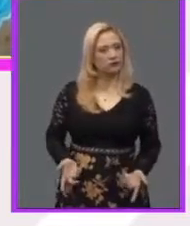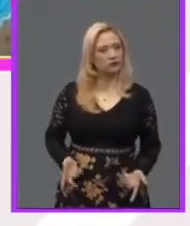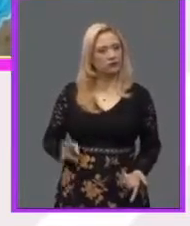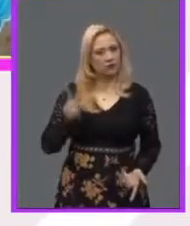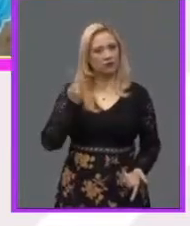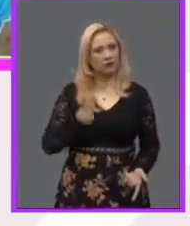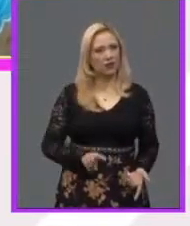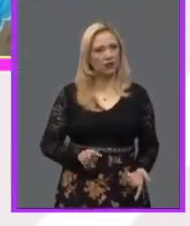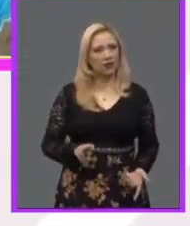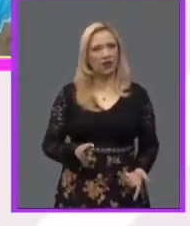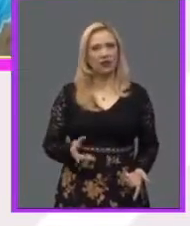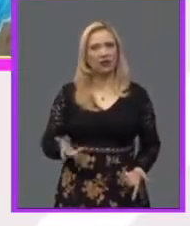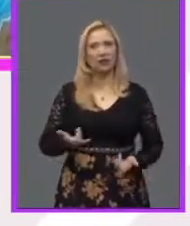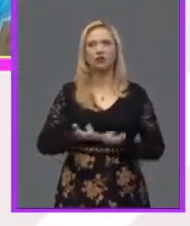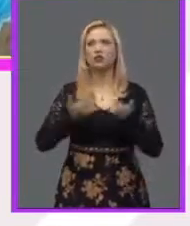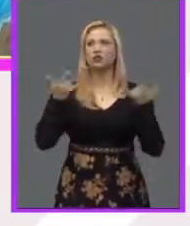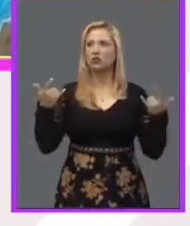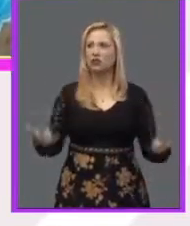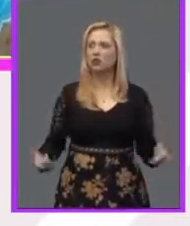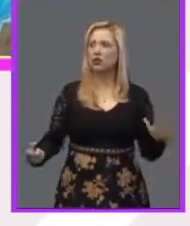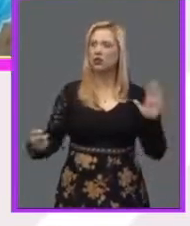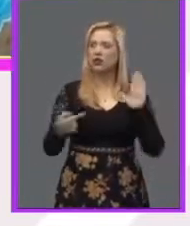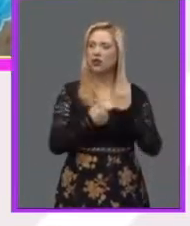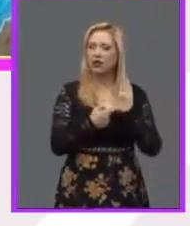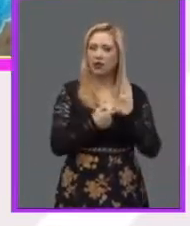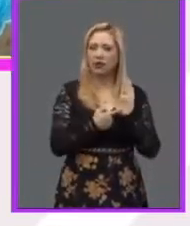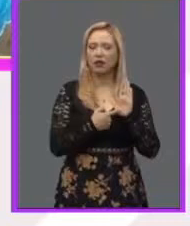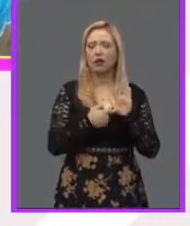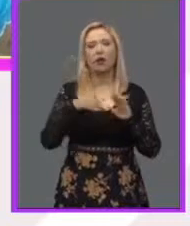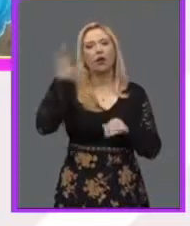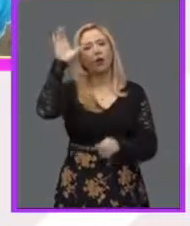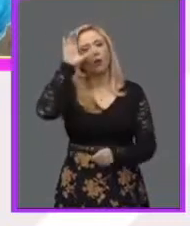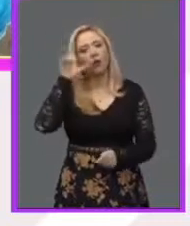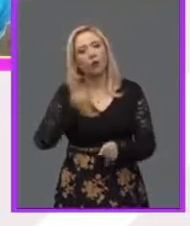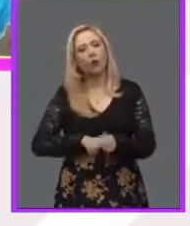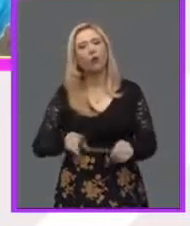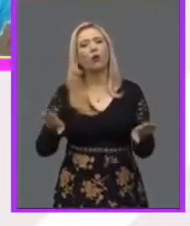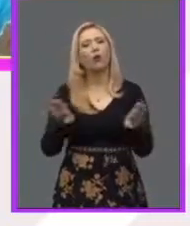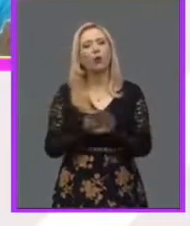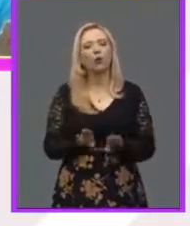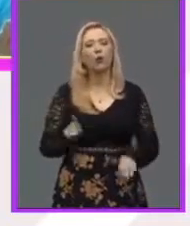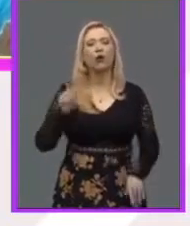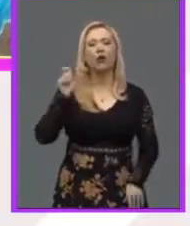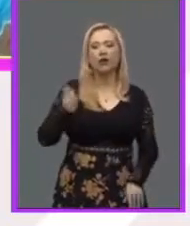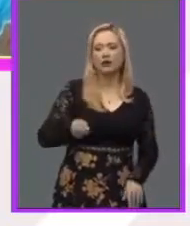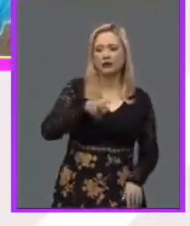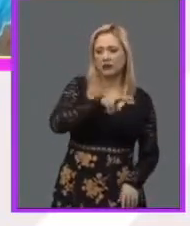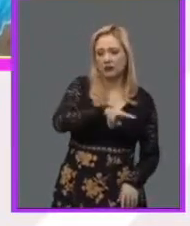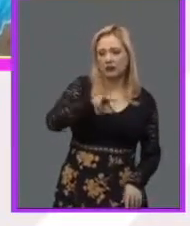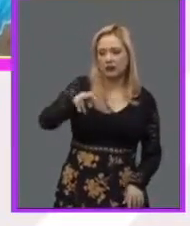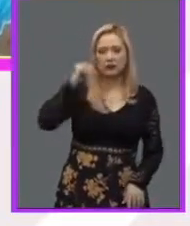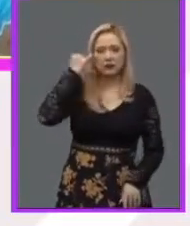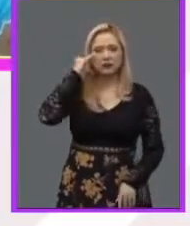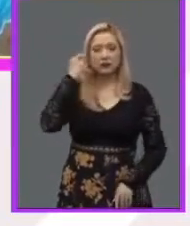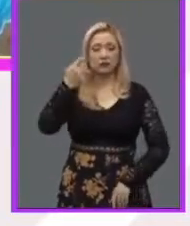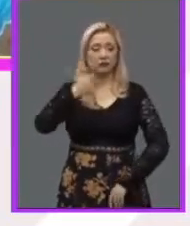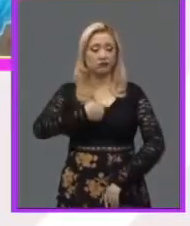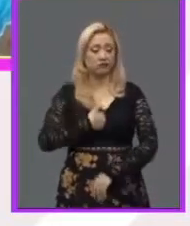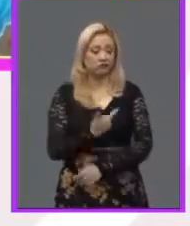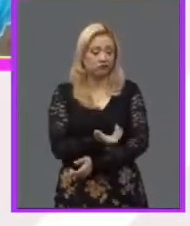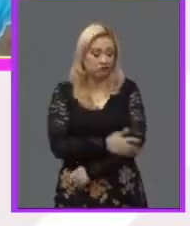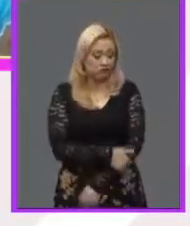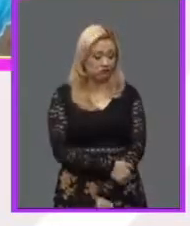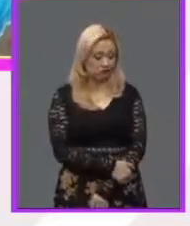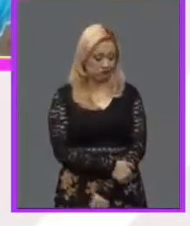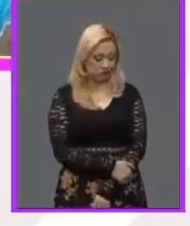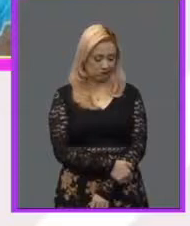tema histórico, ¿no?, del tema cultural, de cómo se identifican actualmente los indígenas, ¿no? Y